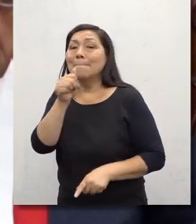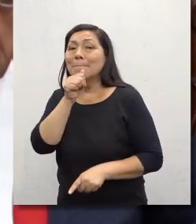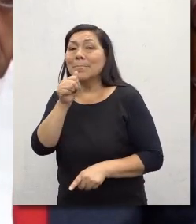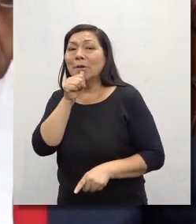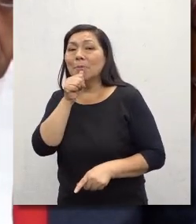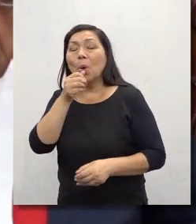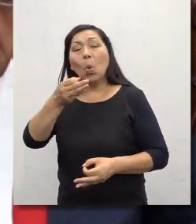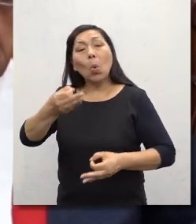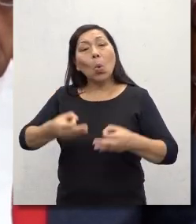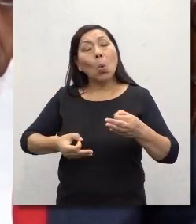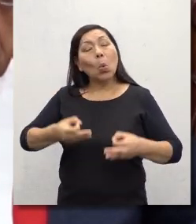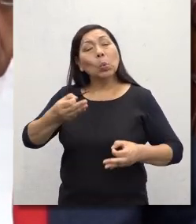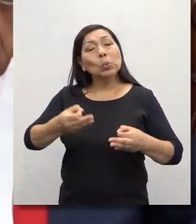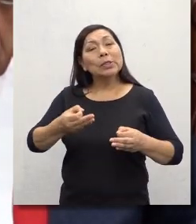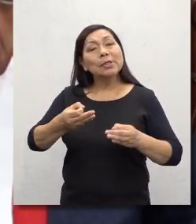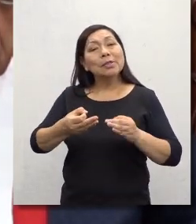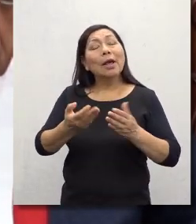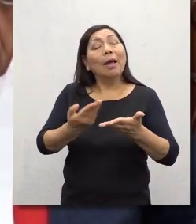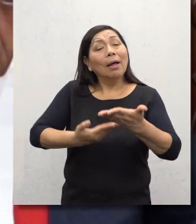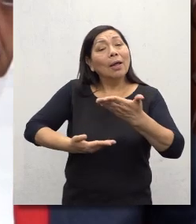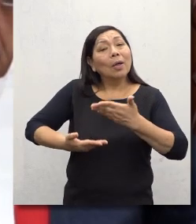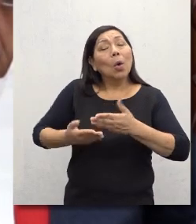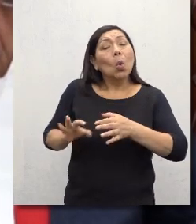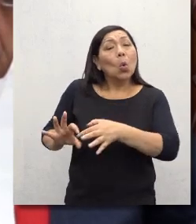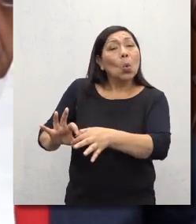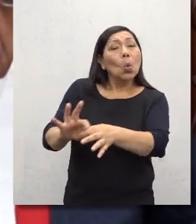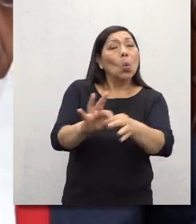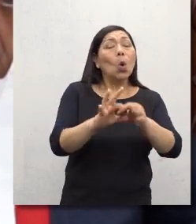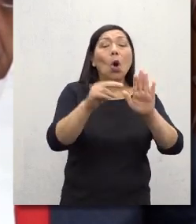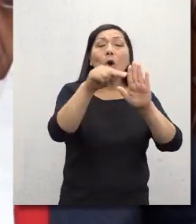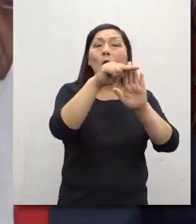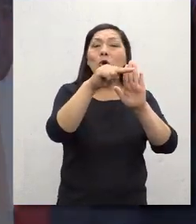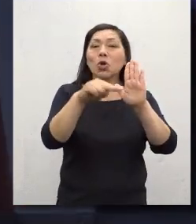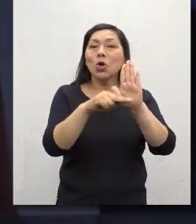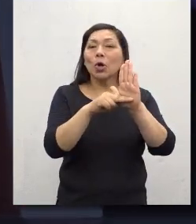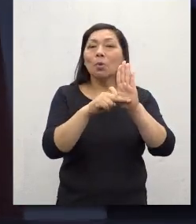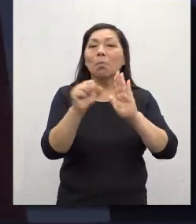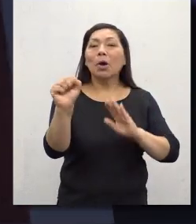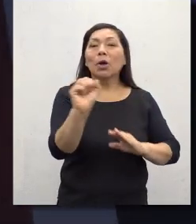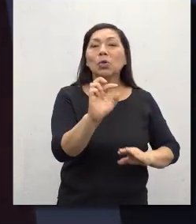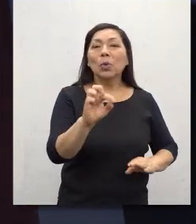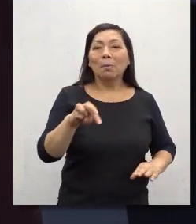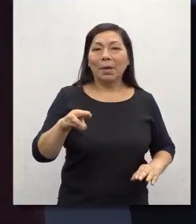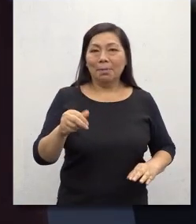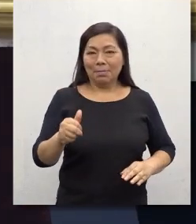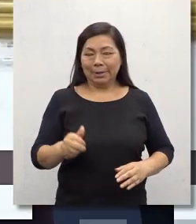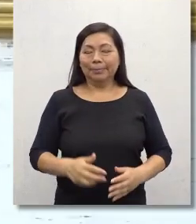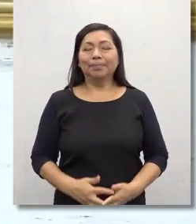justicia constitucional restablecer la unidad de la norma suprema.